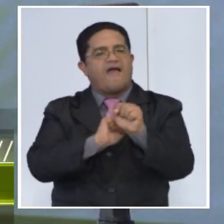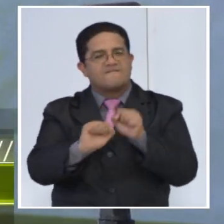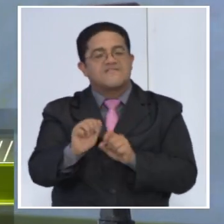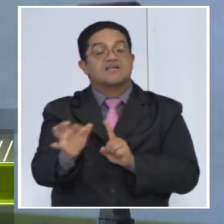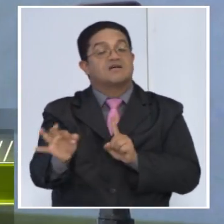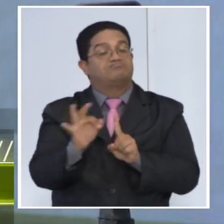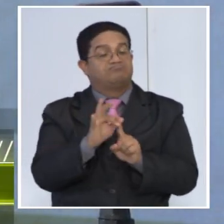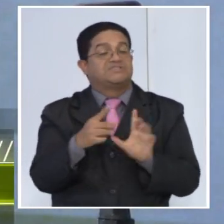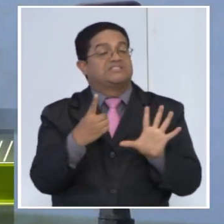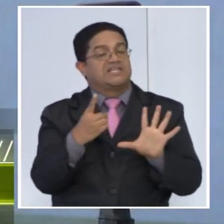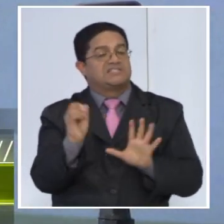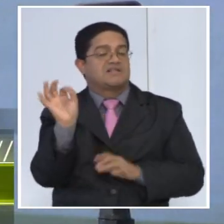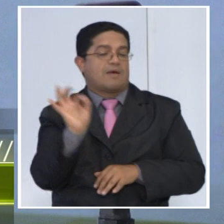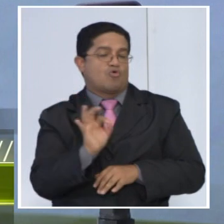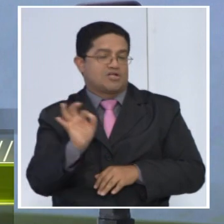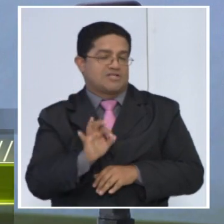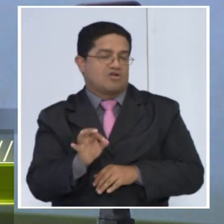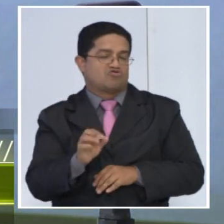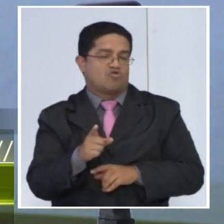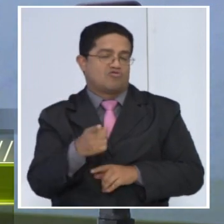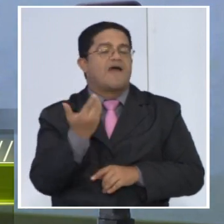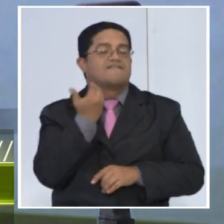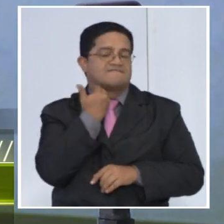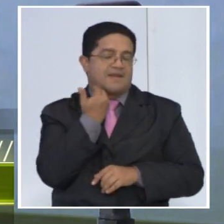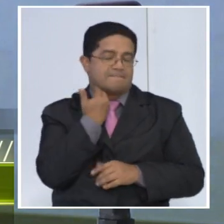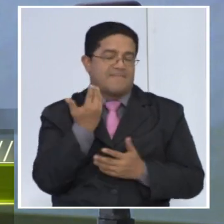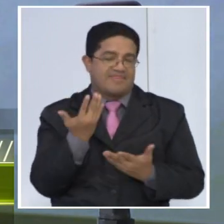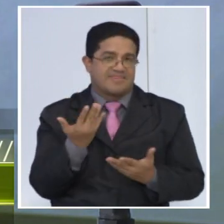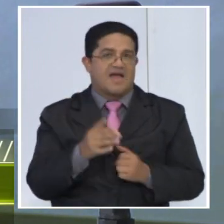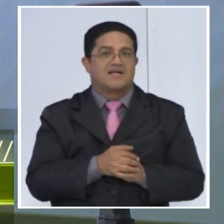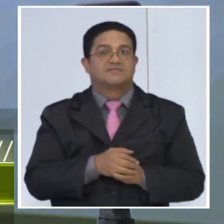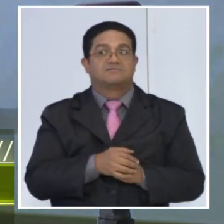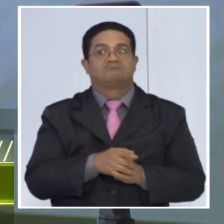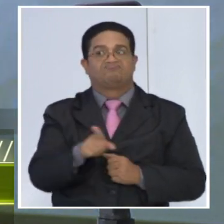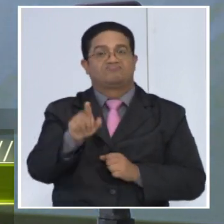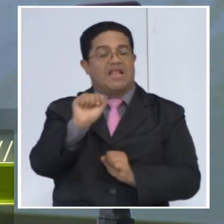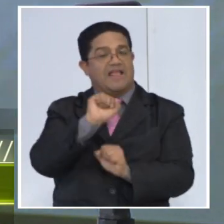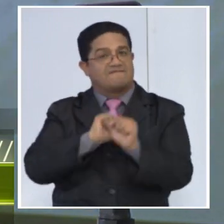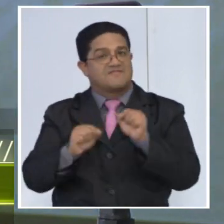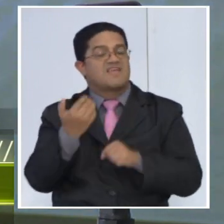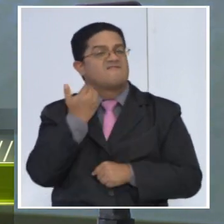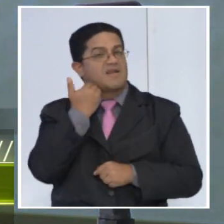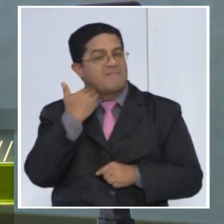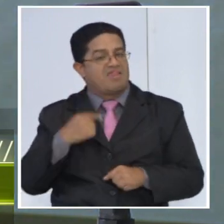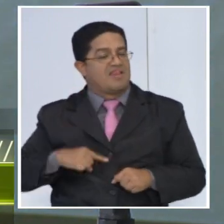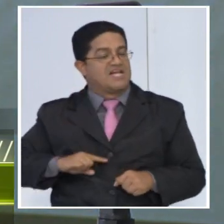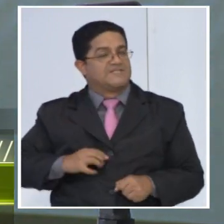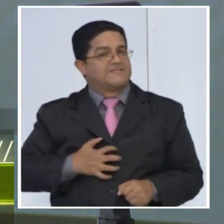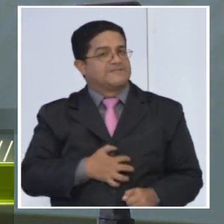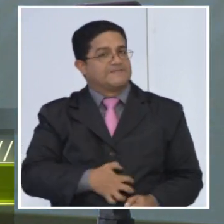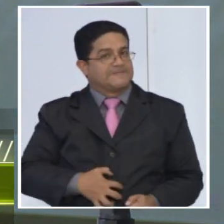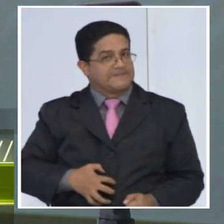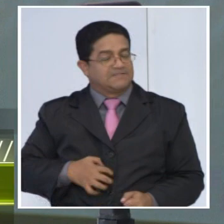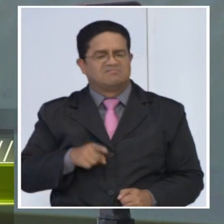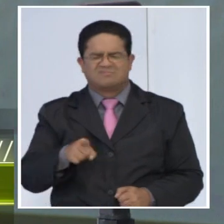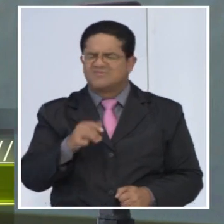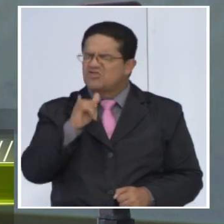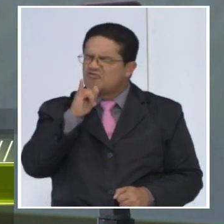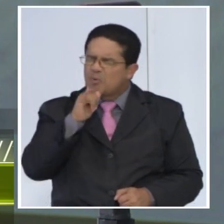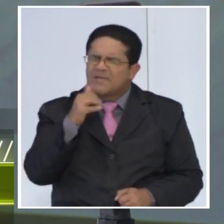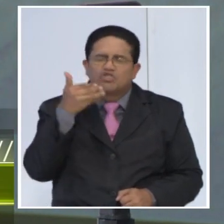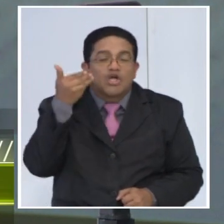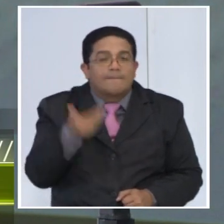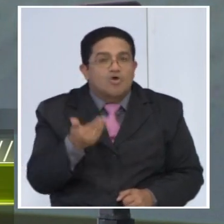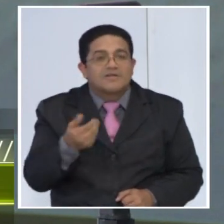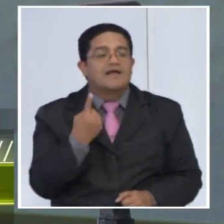más del 60% de las enfermedades en casa, al menos gastrointestinales. Es un dato y muy importante, no nada